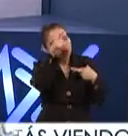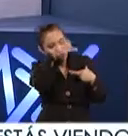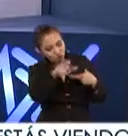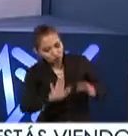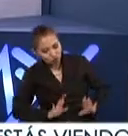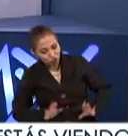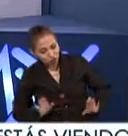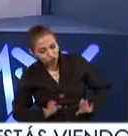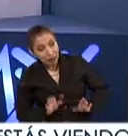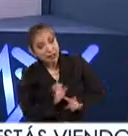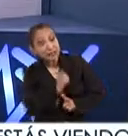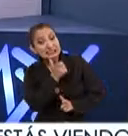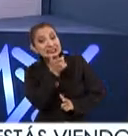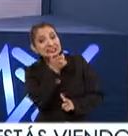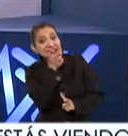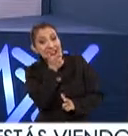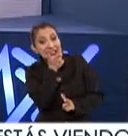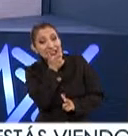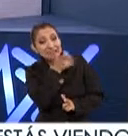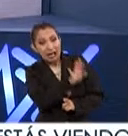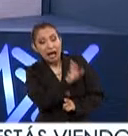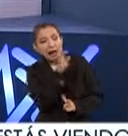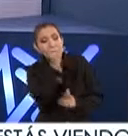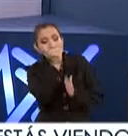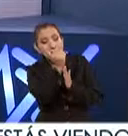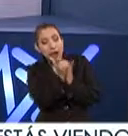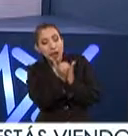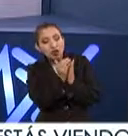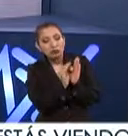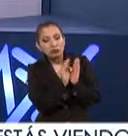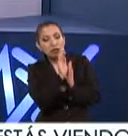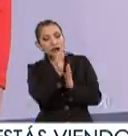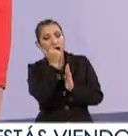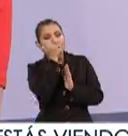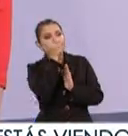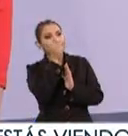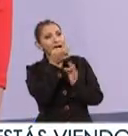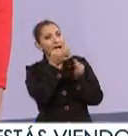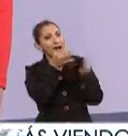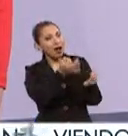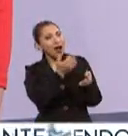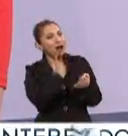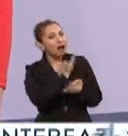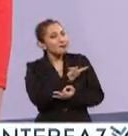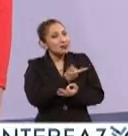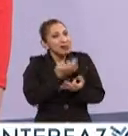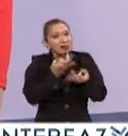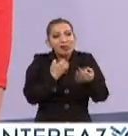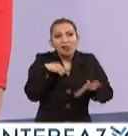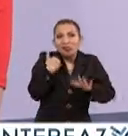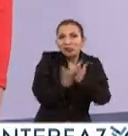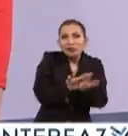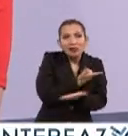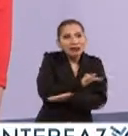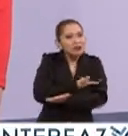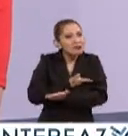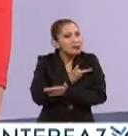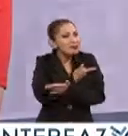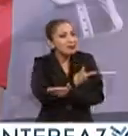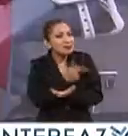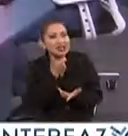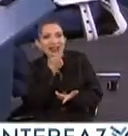estilo. Claro. Entonces el inglés ya es mucho menos cuesta arriba cuando el alumno se vuelca y se enamora, entre